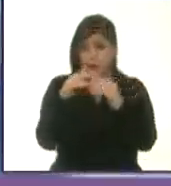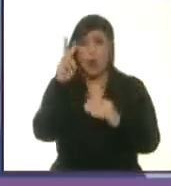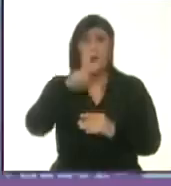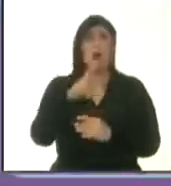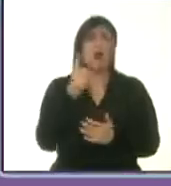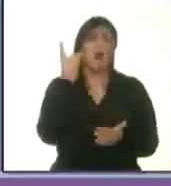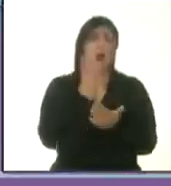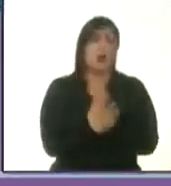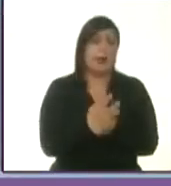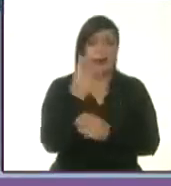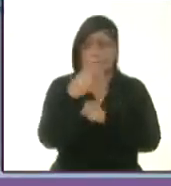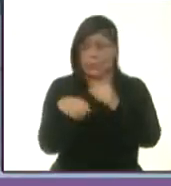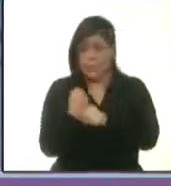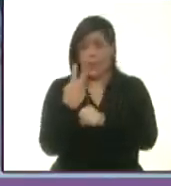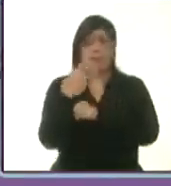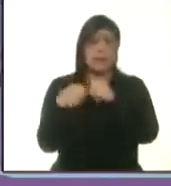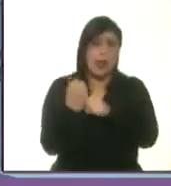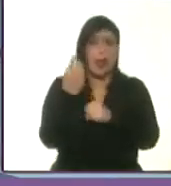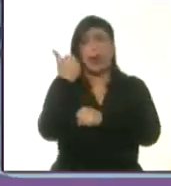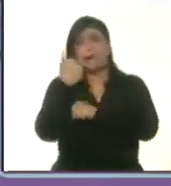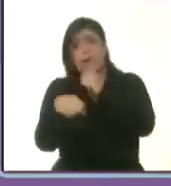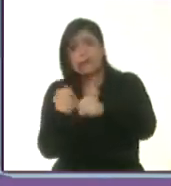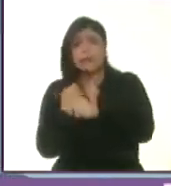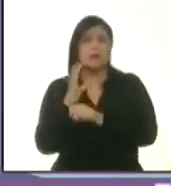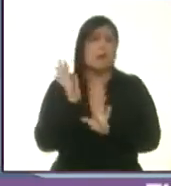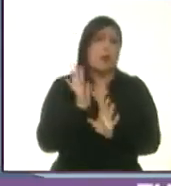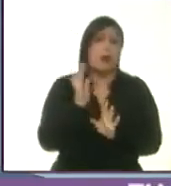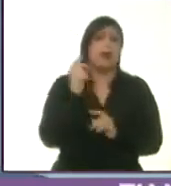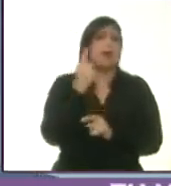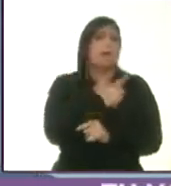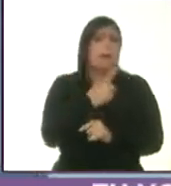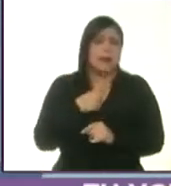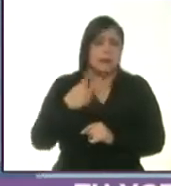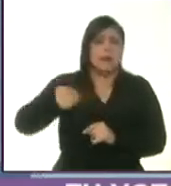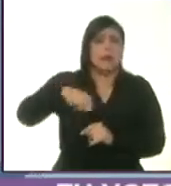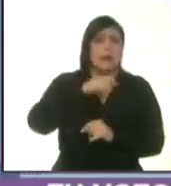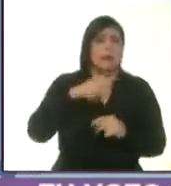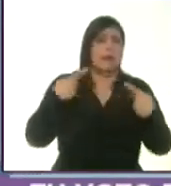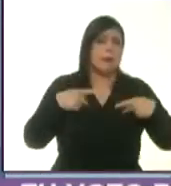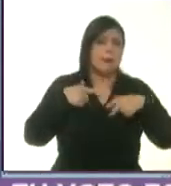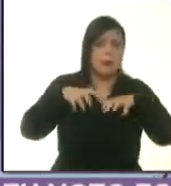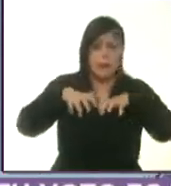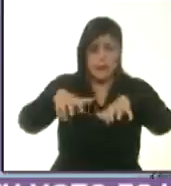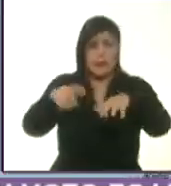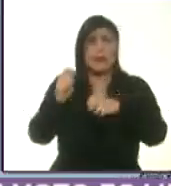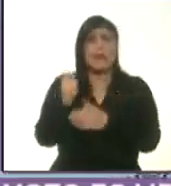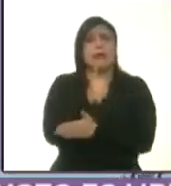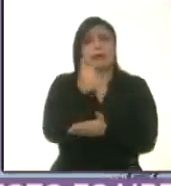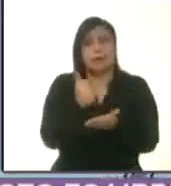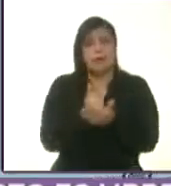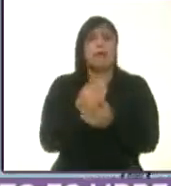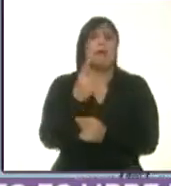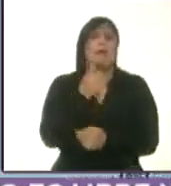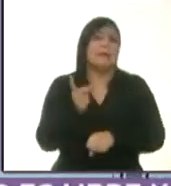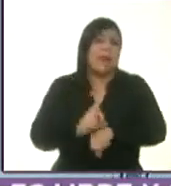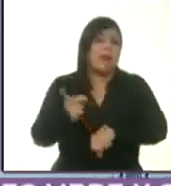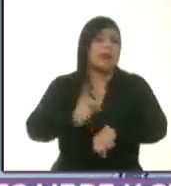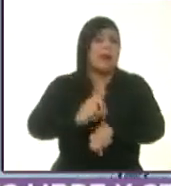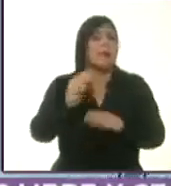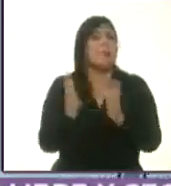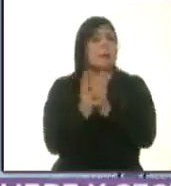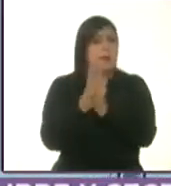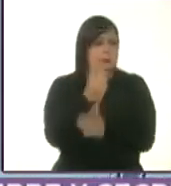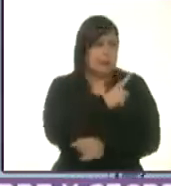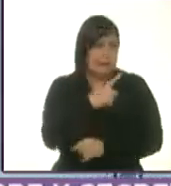cada tres años o cada seis años y tenemos que tener en cuenta que la ciudadanía tiene que participar en forma diaria en